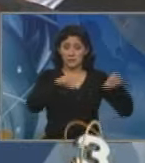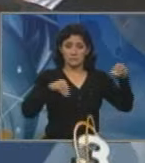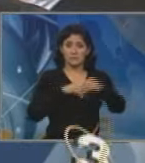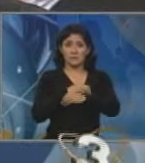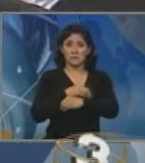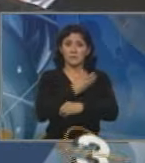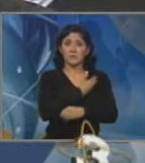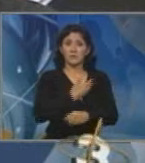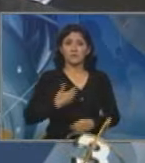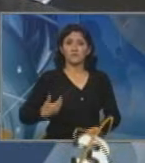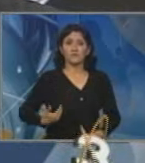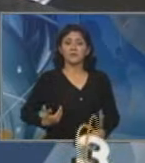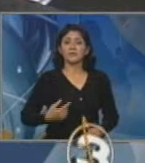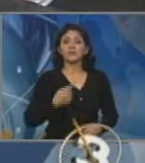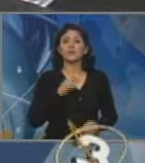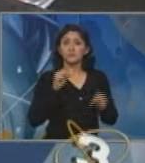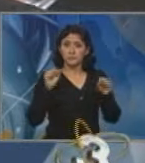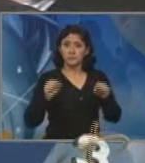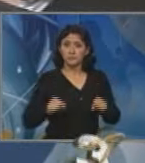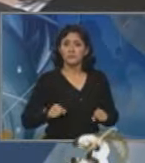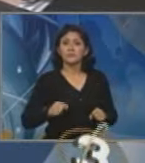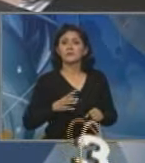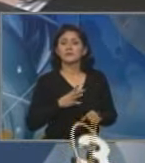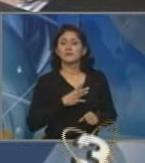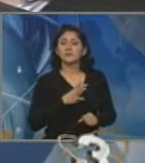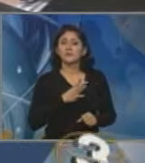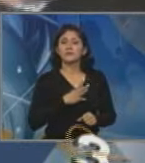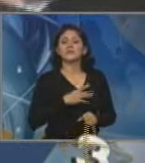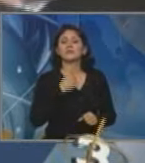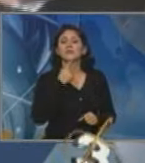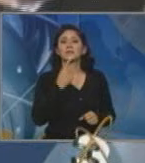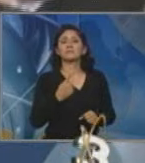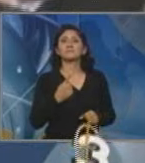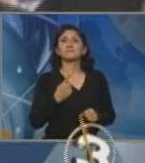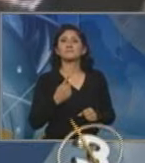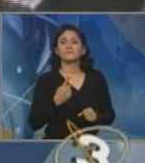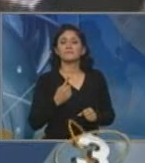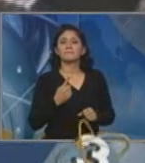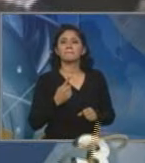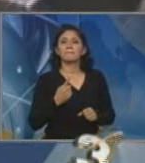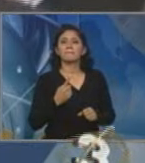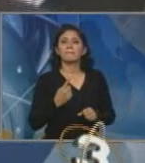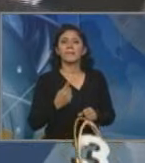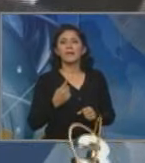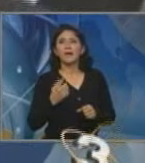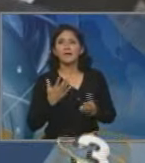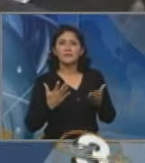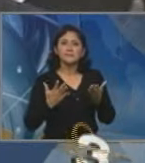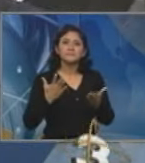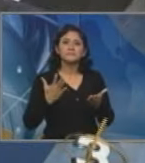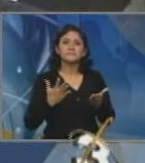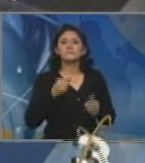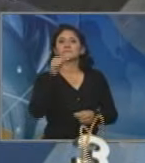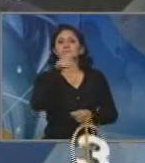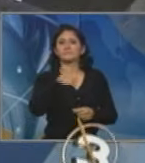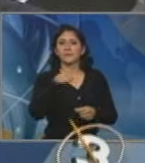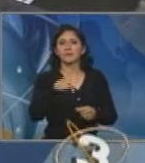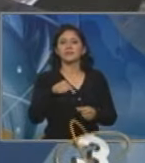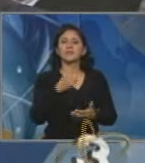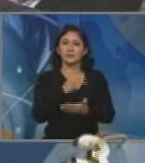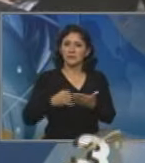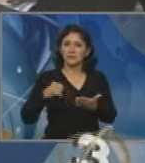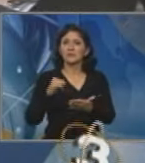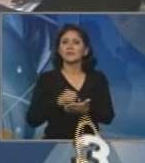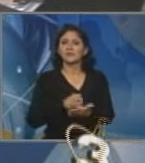el ganador? Y también su opinión respecto a la baja afluencia de votantes